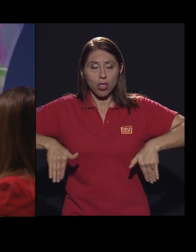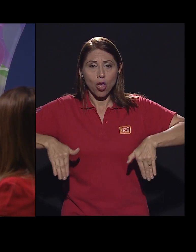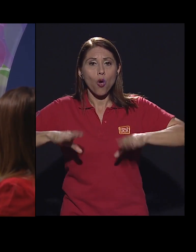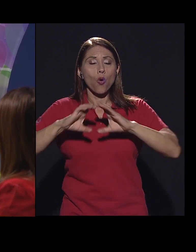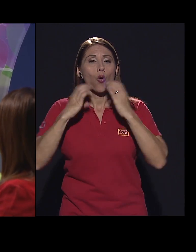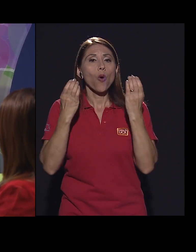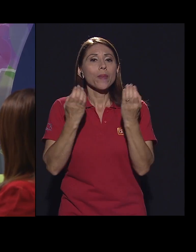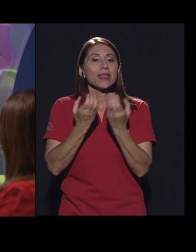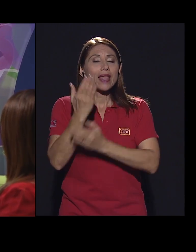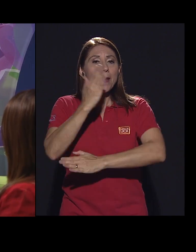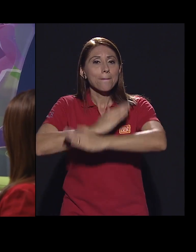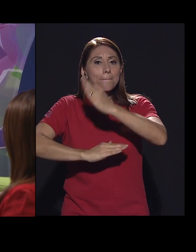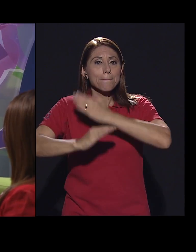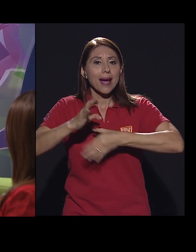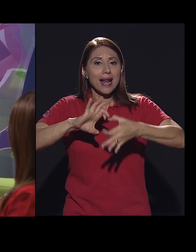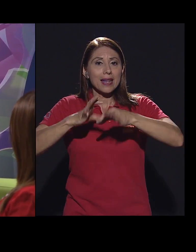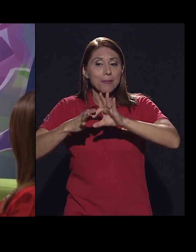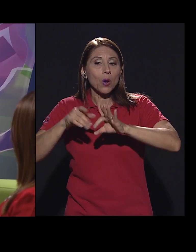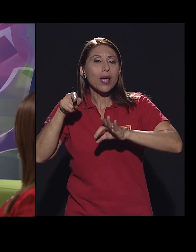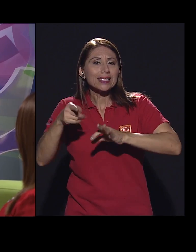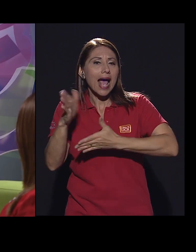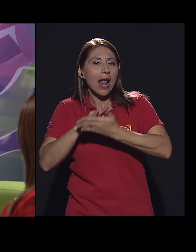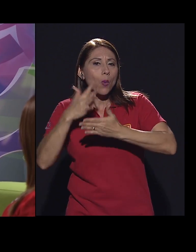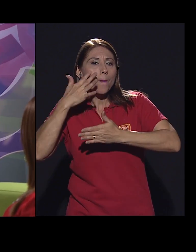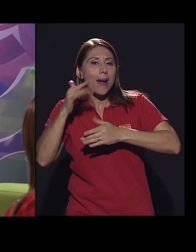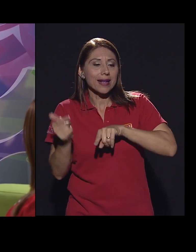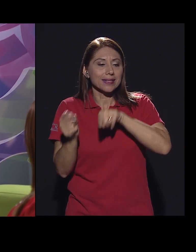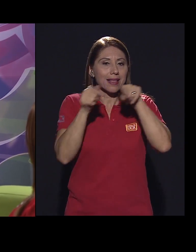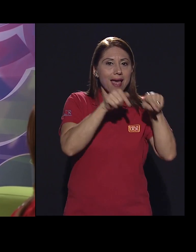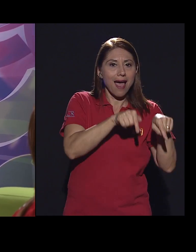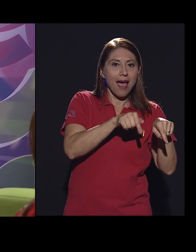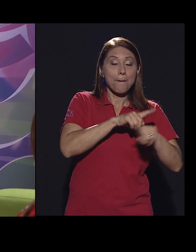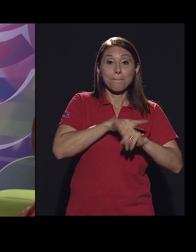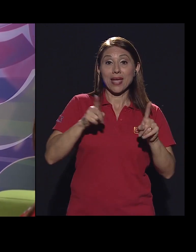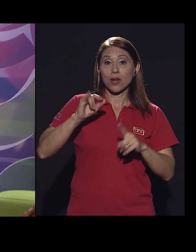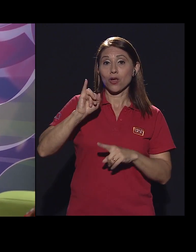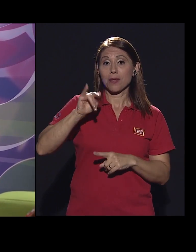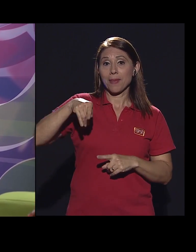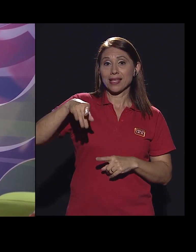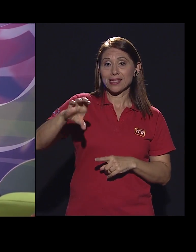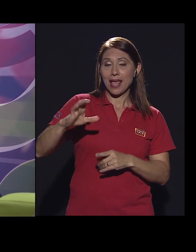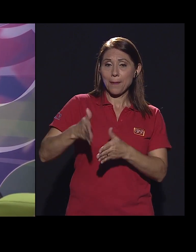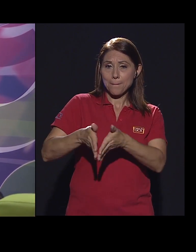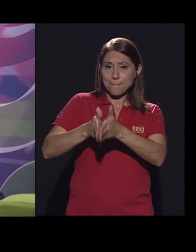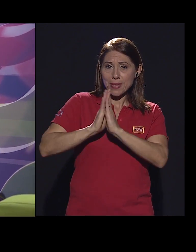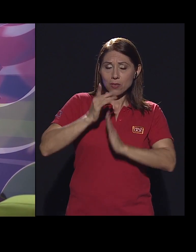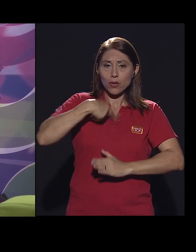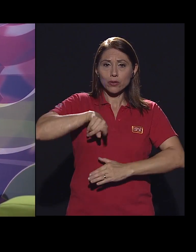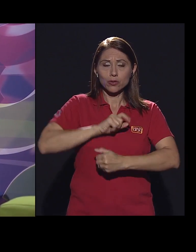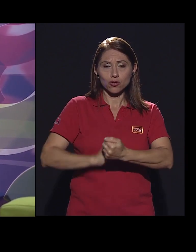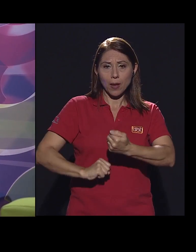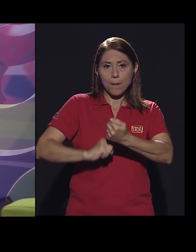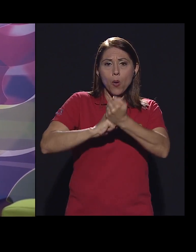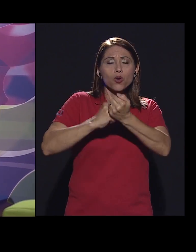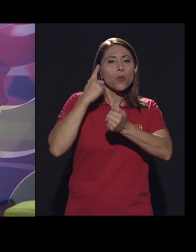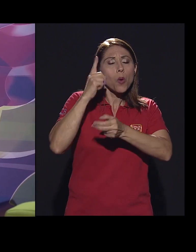Internacional, una estructura un poco similar al del Comité Olímpico, pero nos pidieron el IPC este apoyo